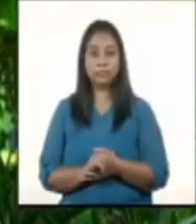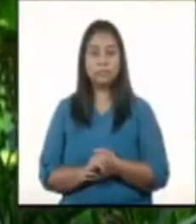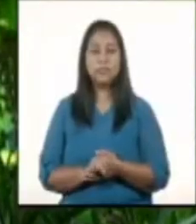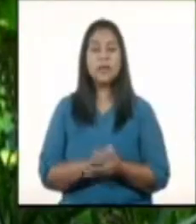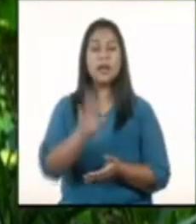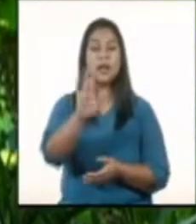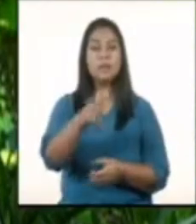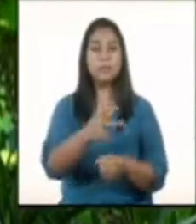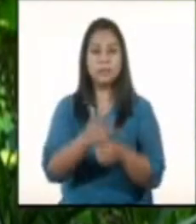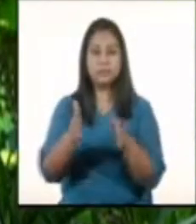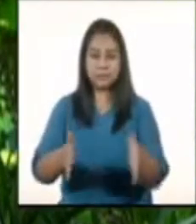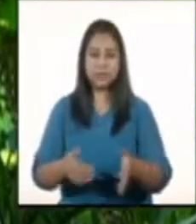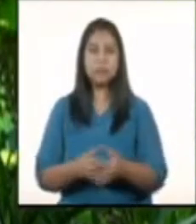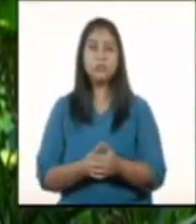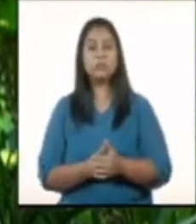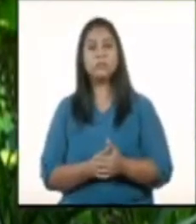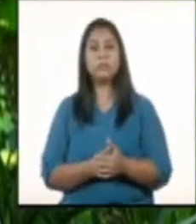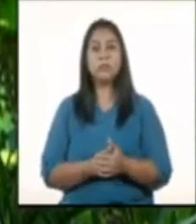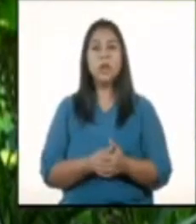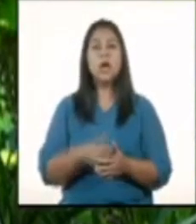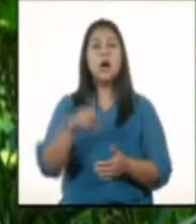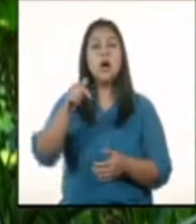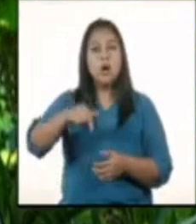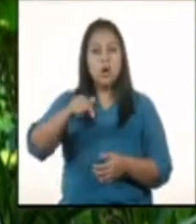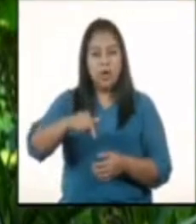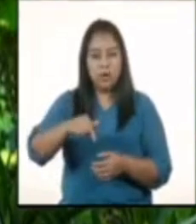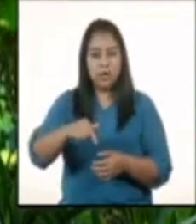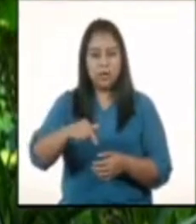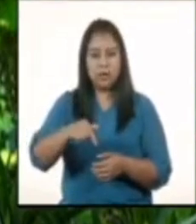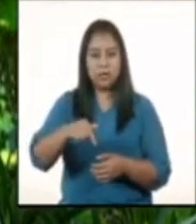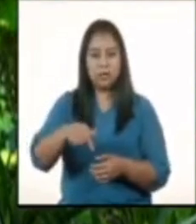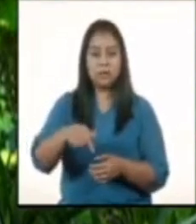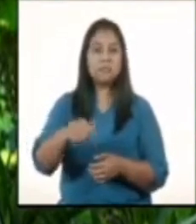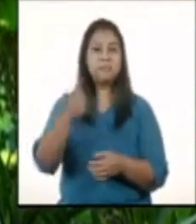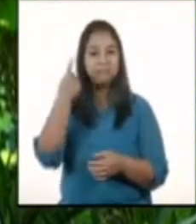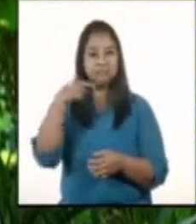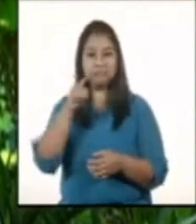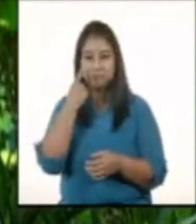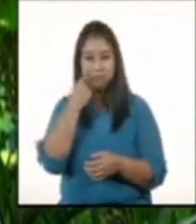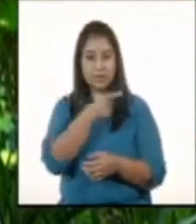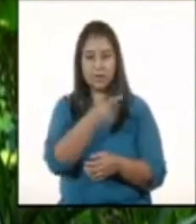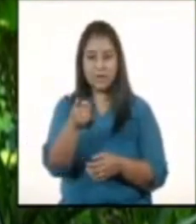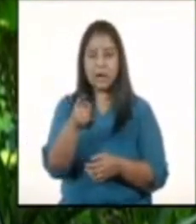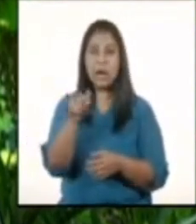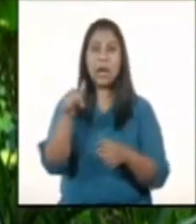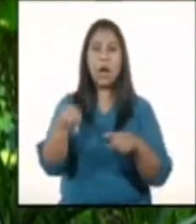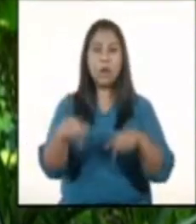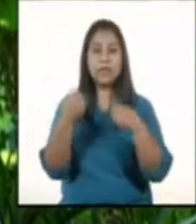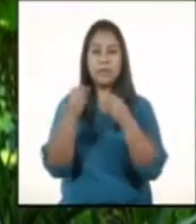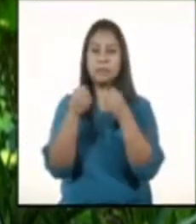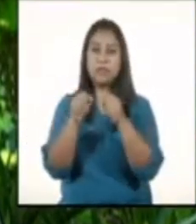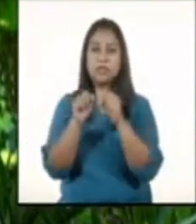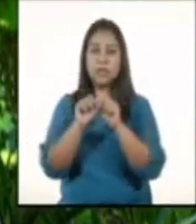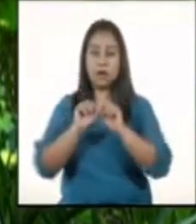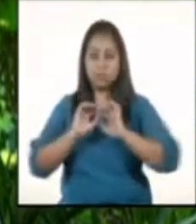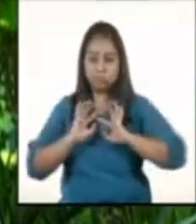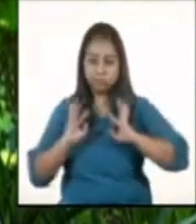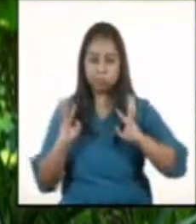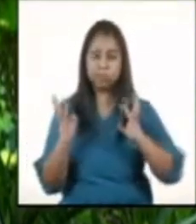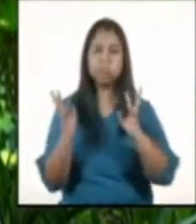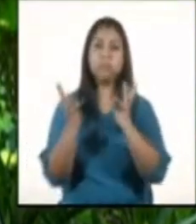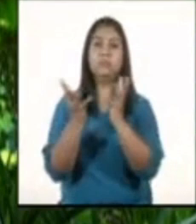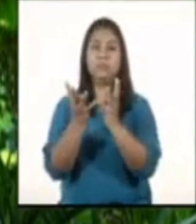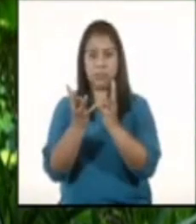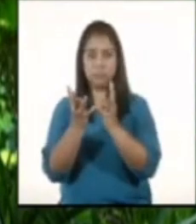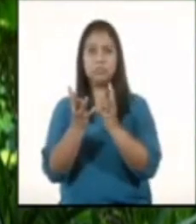Estimados conciudadanos, el día de hoy hemos determinado hacer un cerco sanitario, un cordón